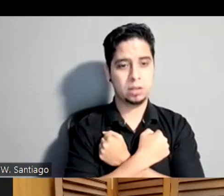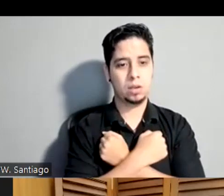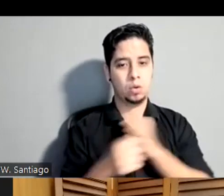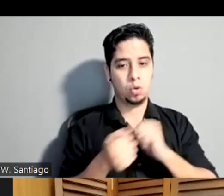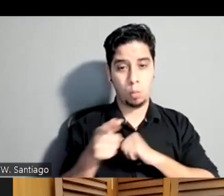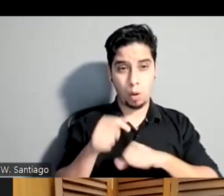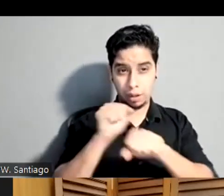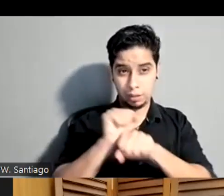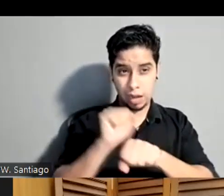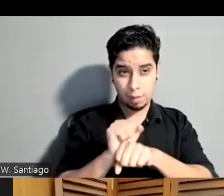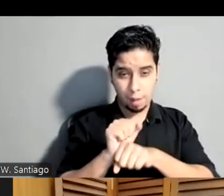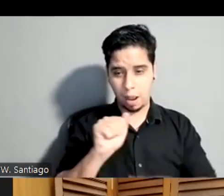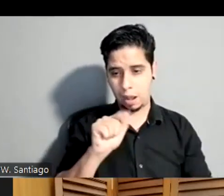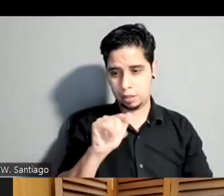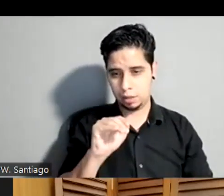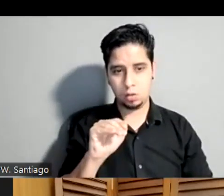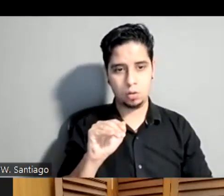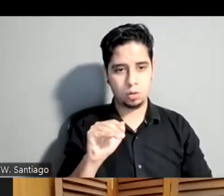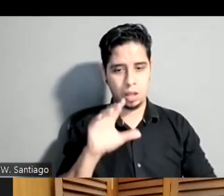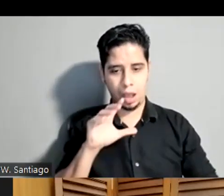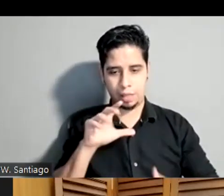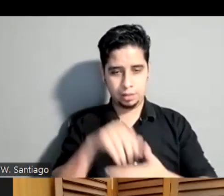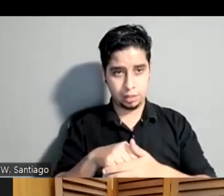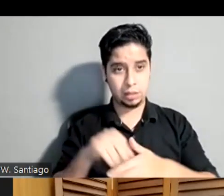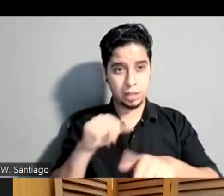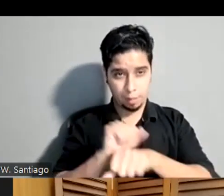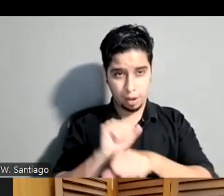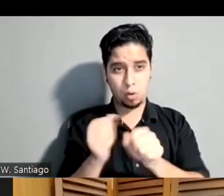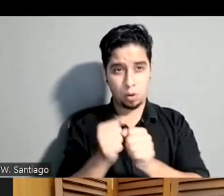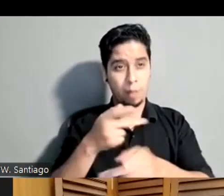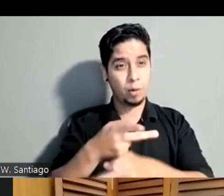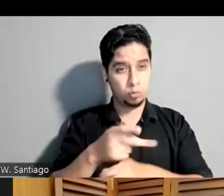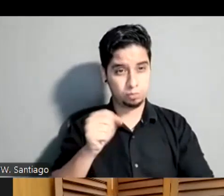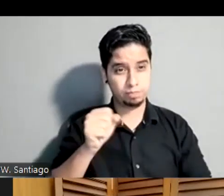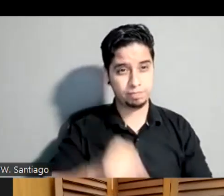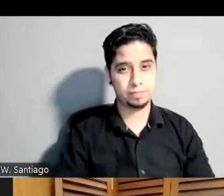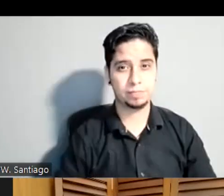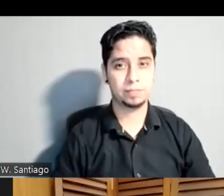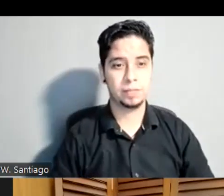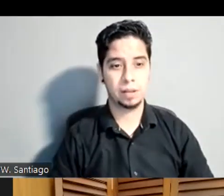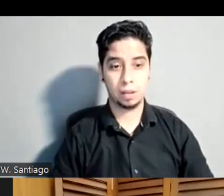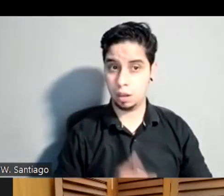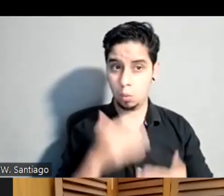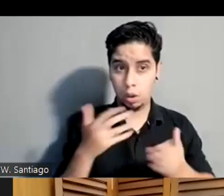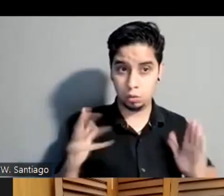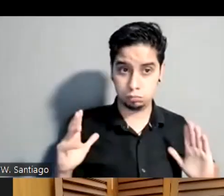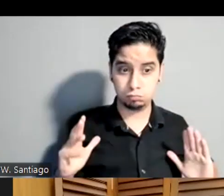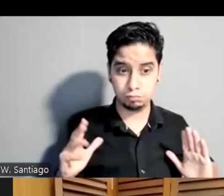como coordinador de actividades, así que pasé a ser parte de la producción. ¡Oh! ¡Ay, pues qué bueno! Así que, imagínate.